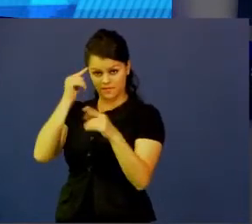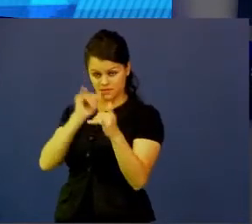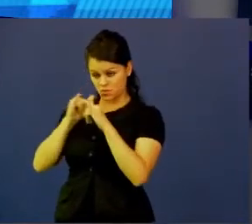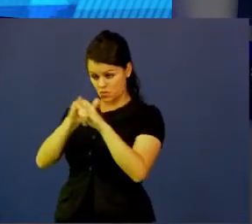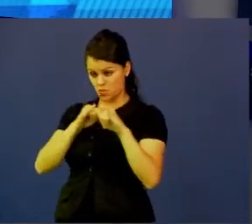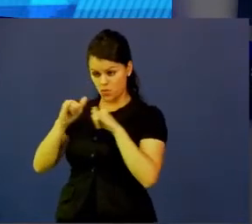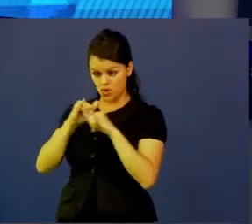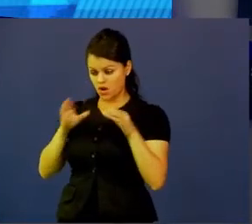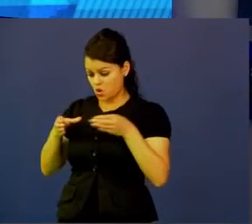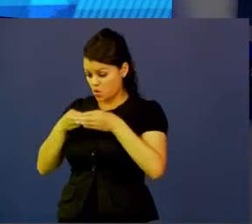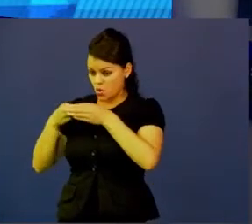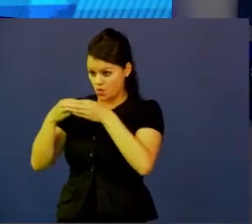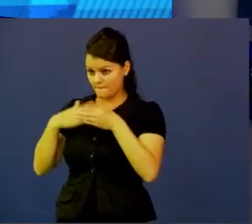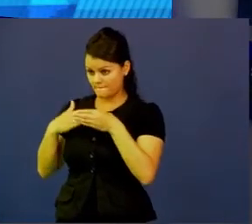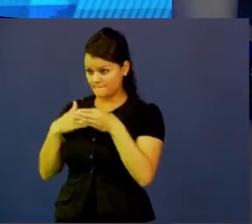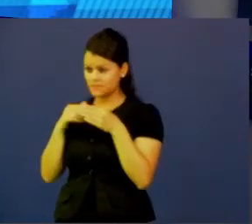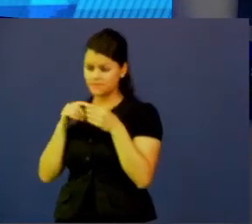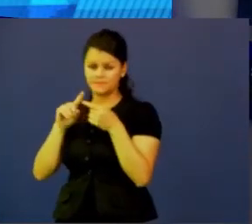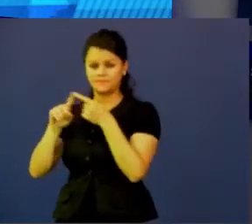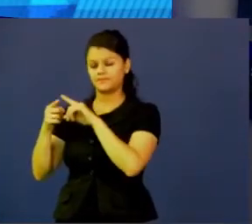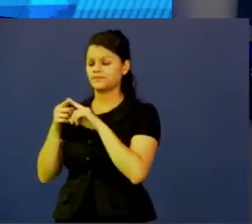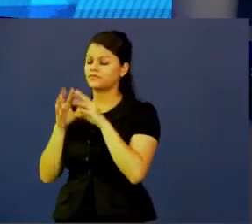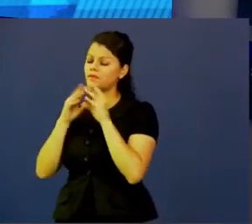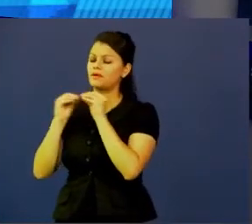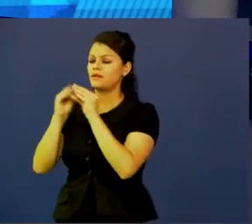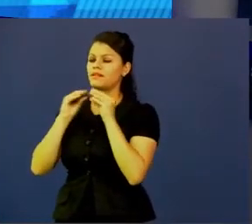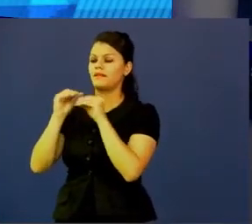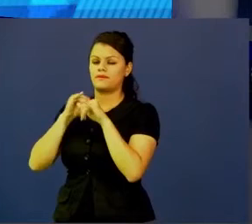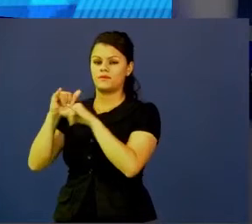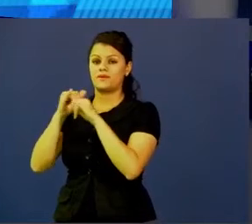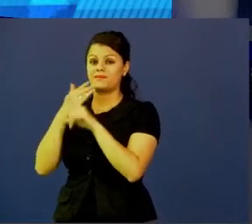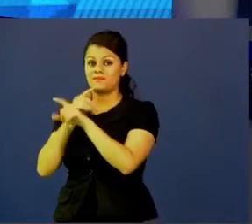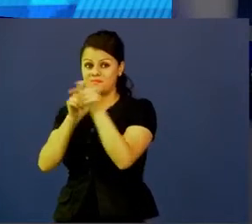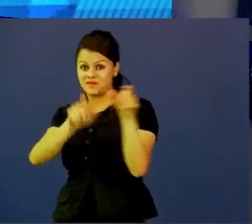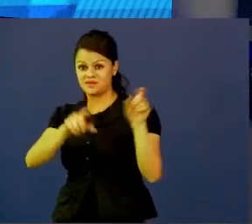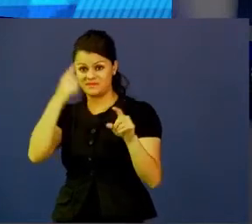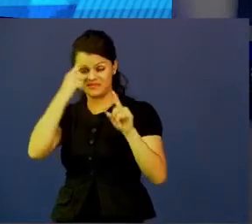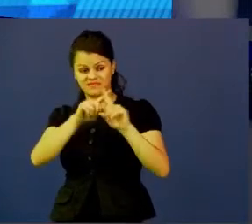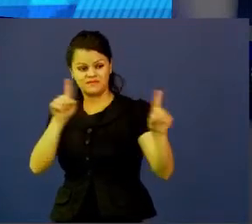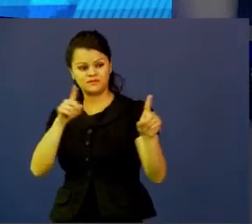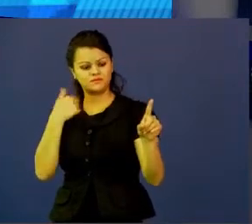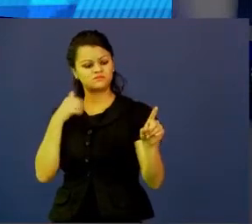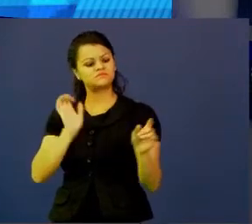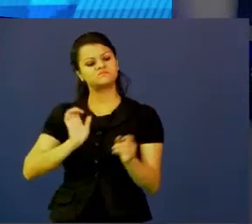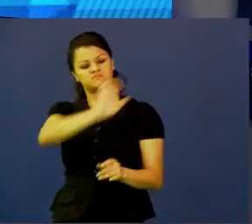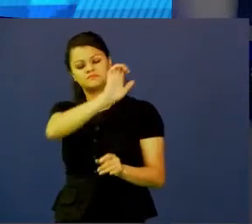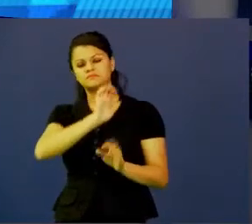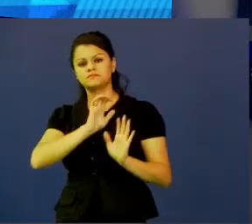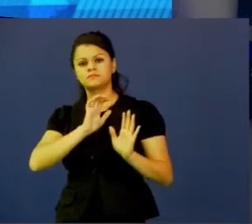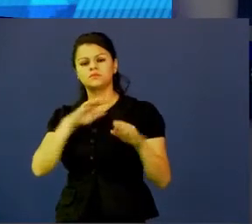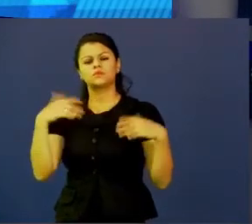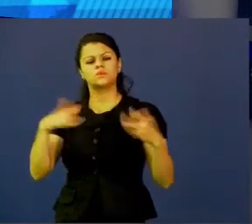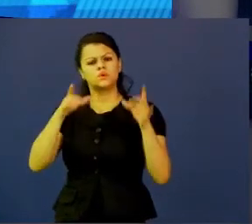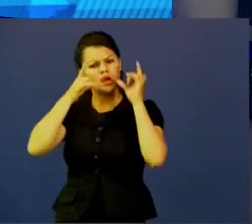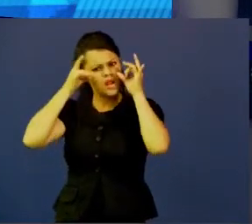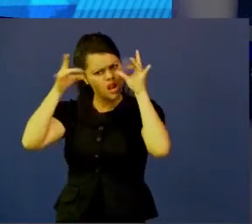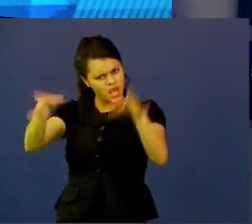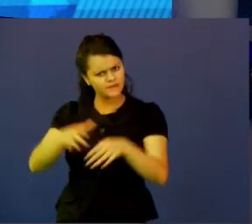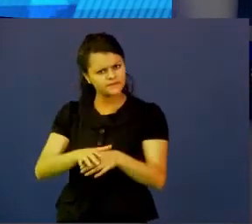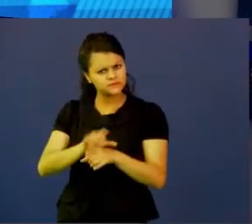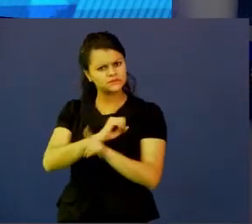y silencio de pronto a todas esas personas que piensan diferente a mí. Eso es gravísimo para el grado de tolerancia de una